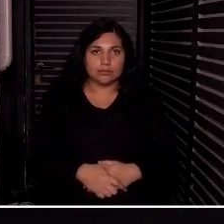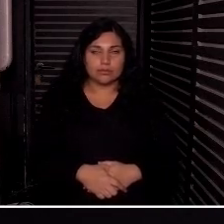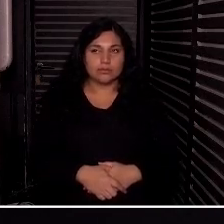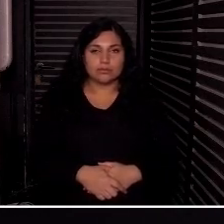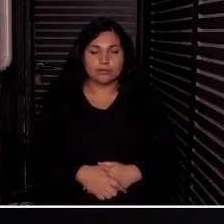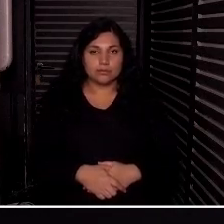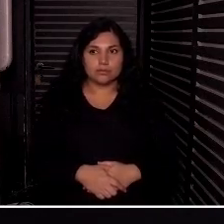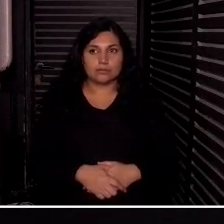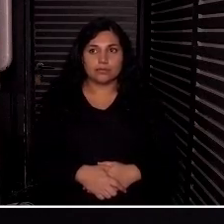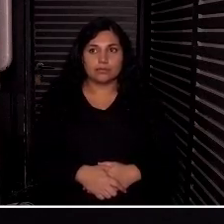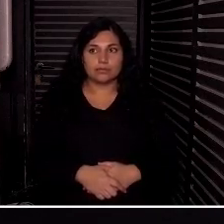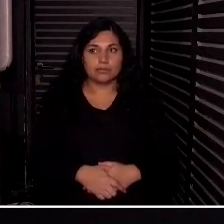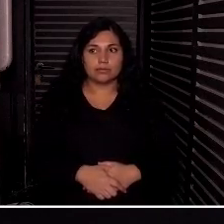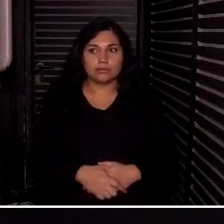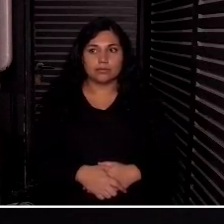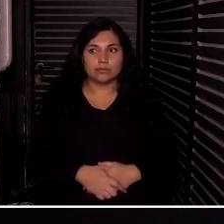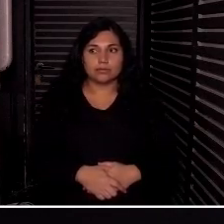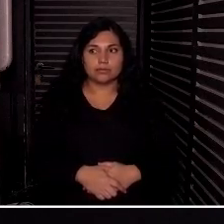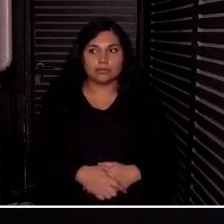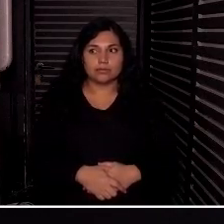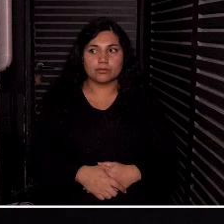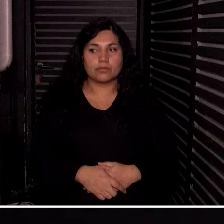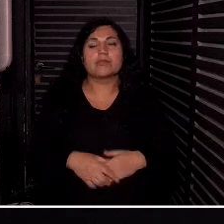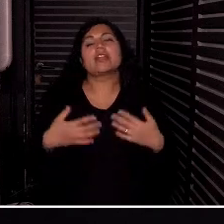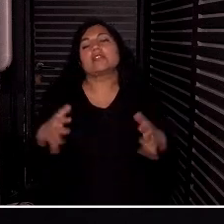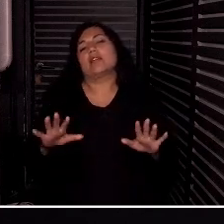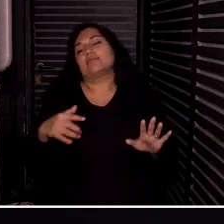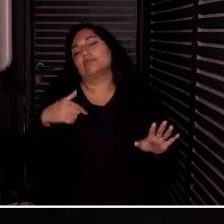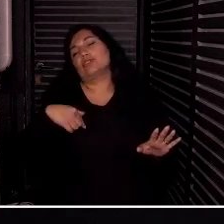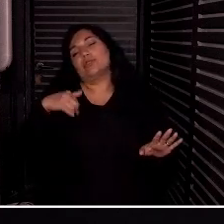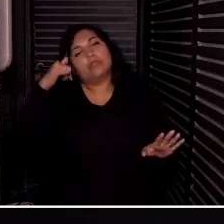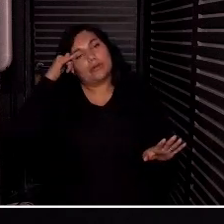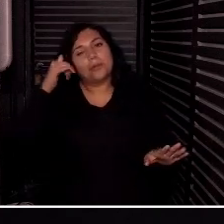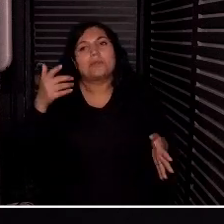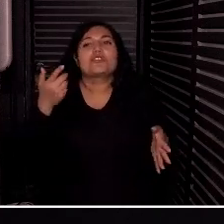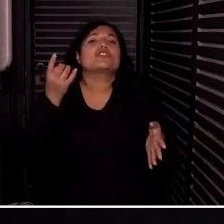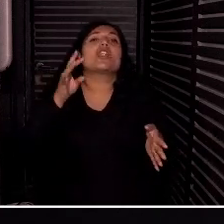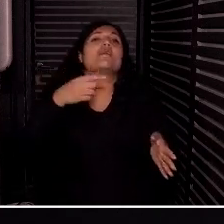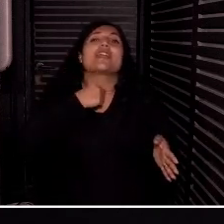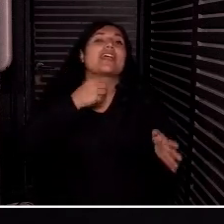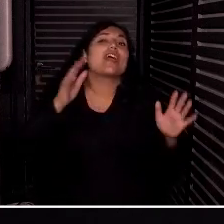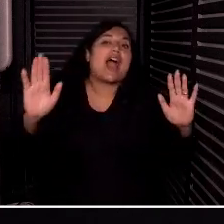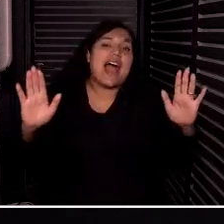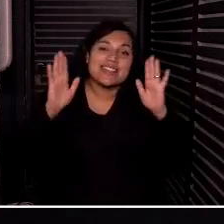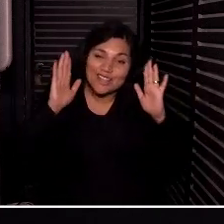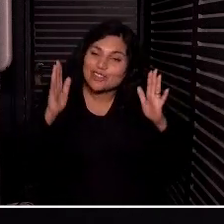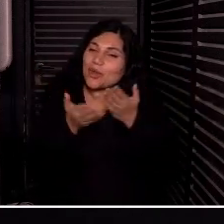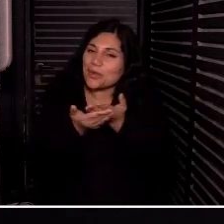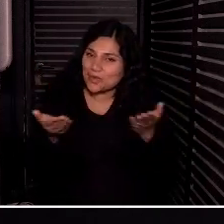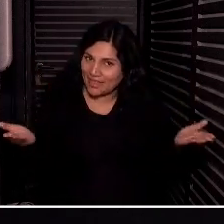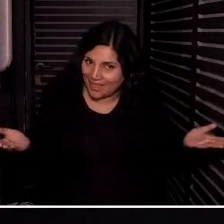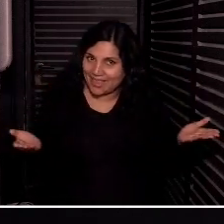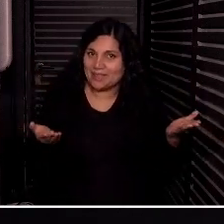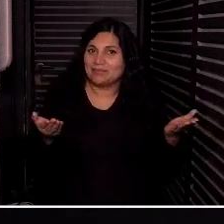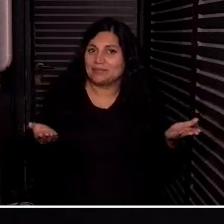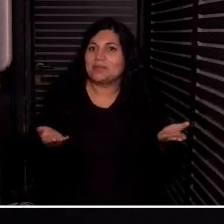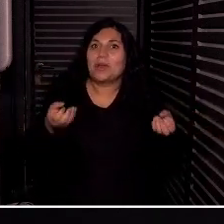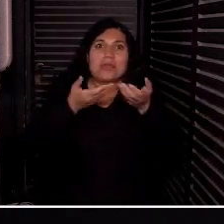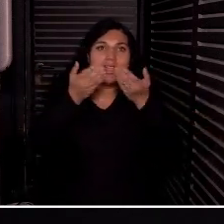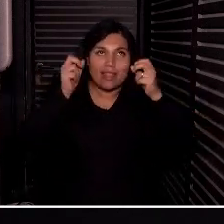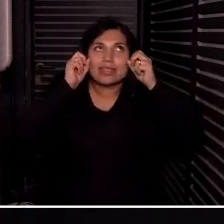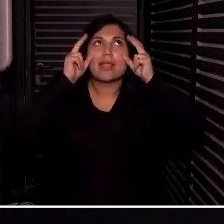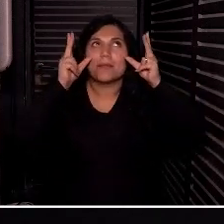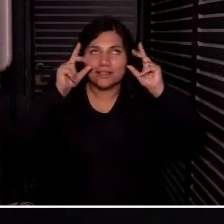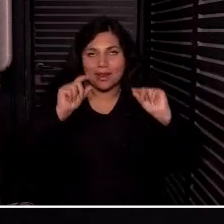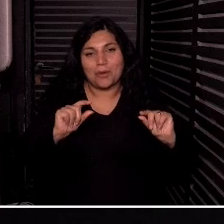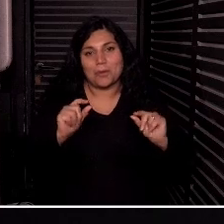ufa todo eso estaba estudiado era solo para llamar la atención de estaban durmiendo de los que estaban acá claro para que despertaran un poco